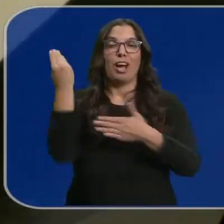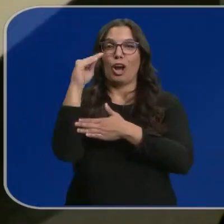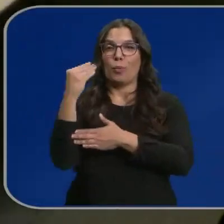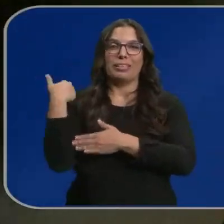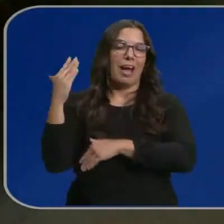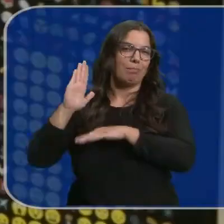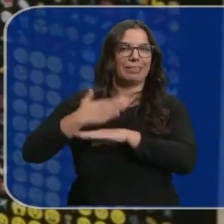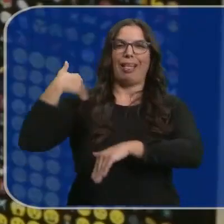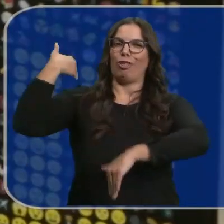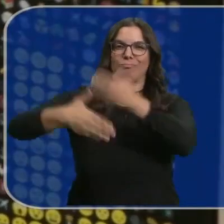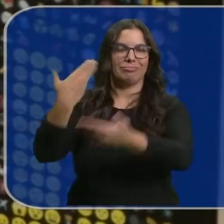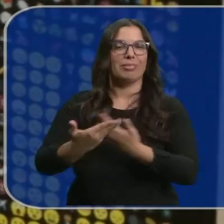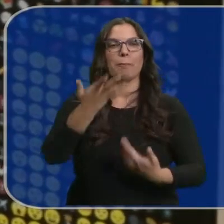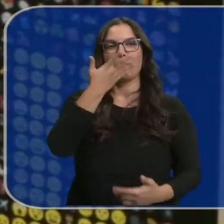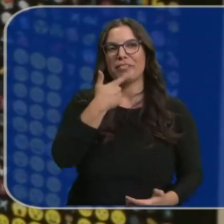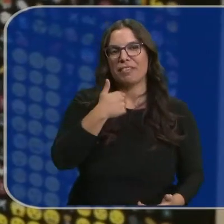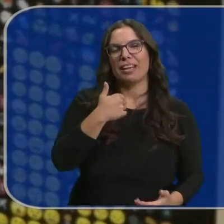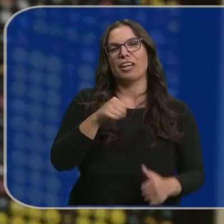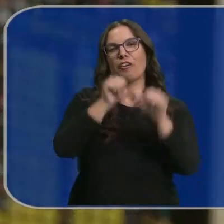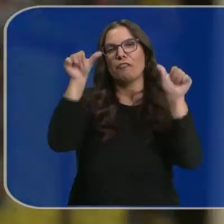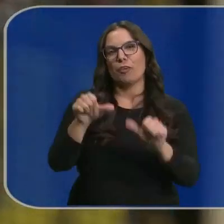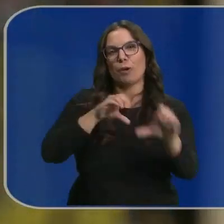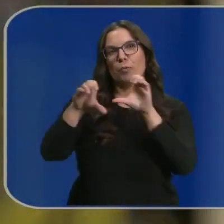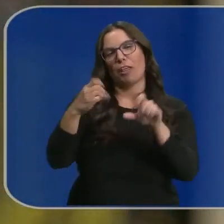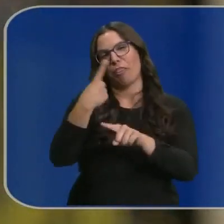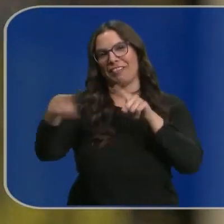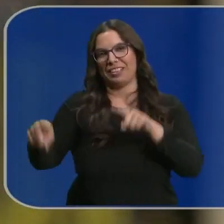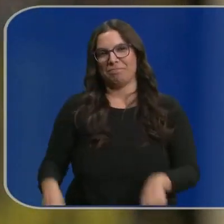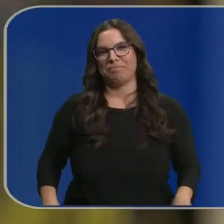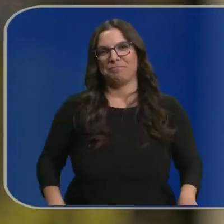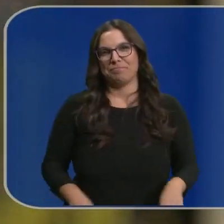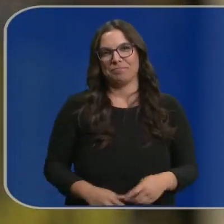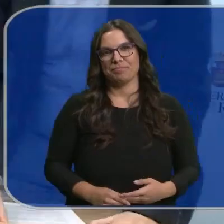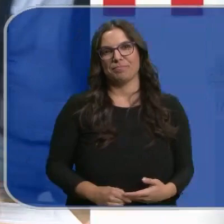ya han pasado página... ...y prefieren nuevas formas de comunicación.